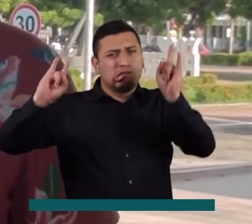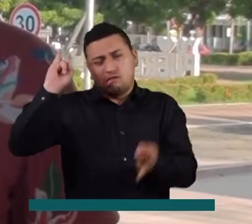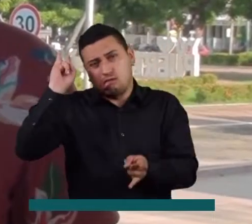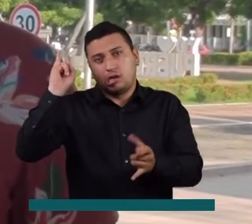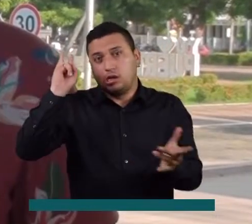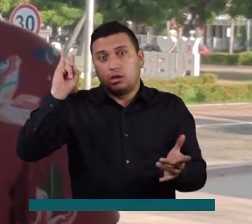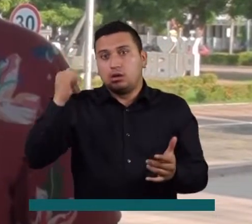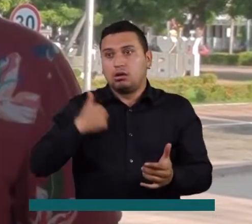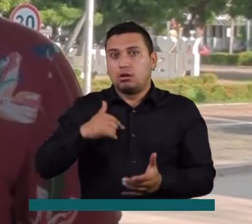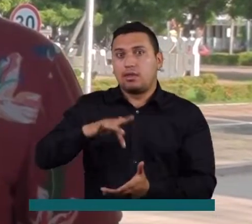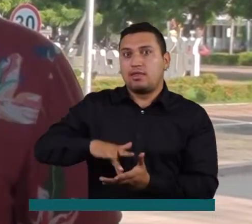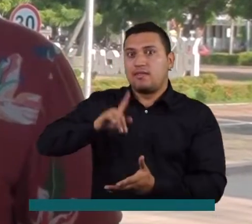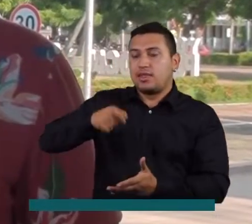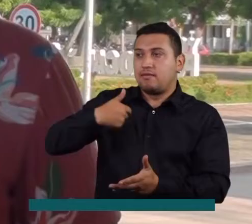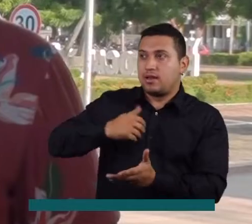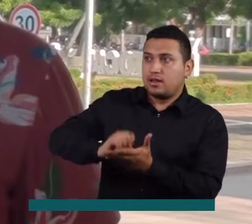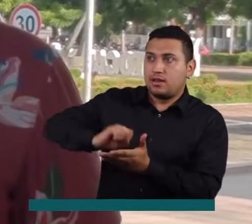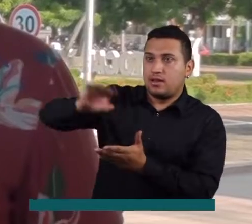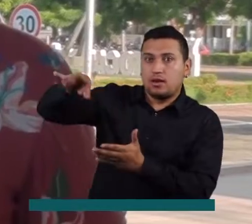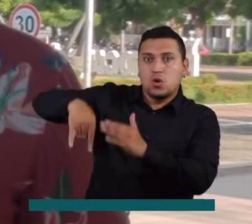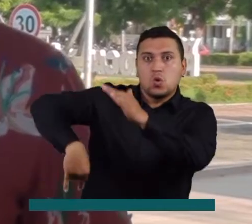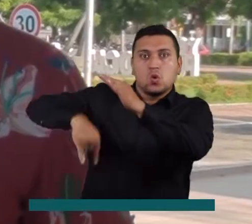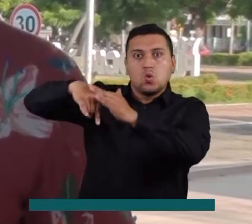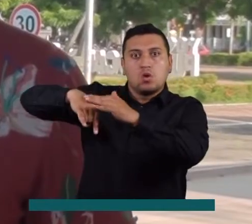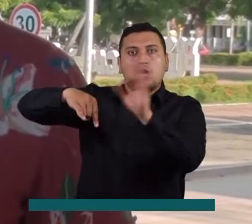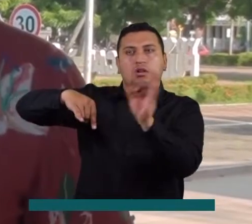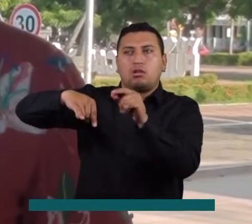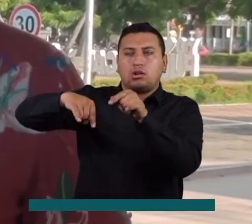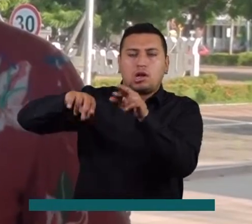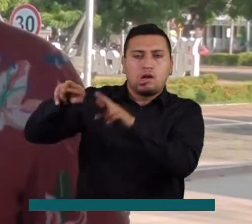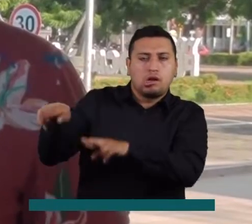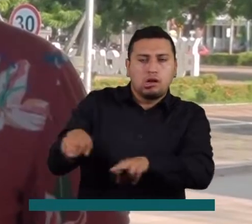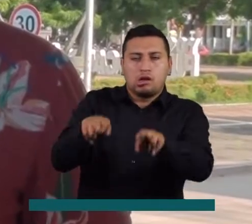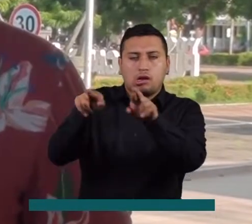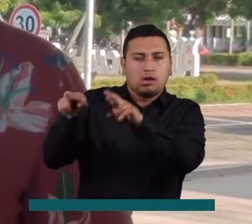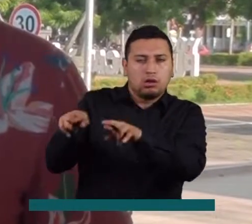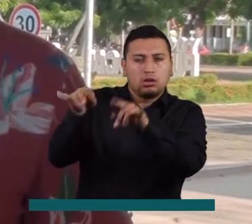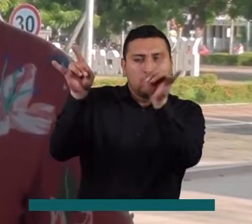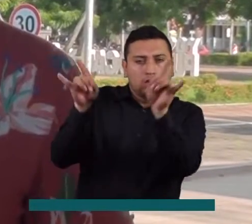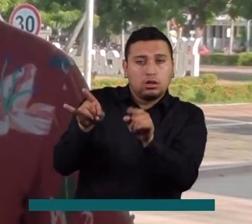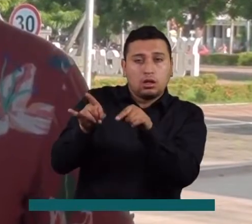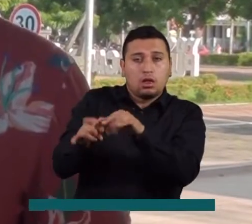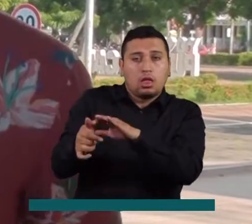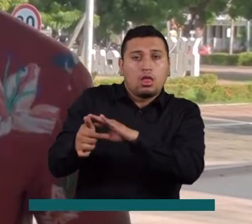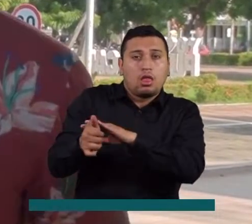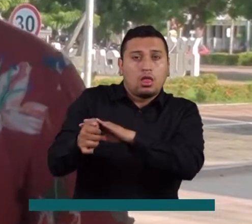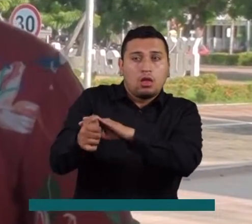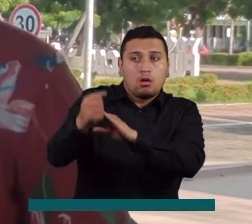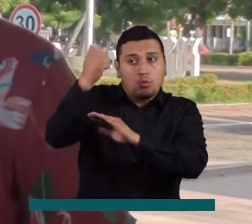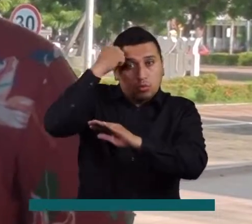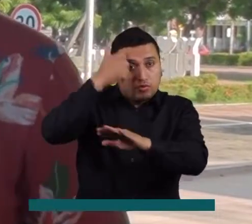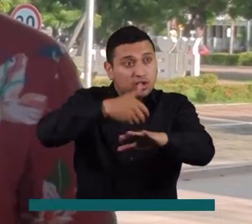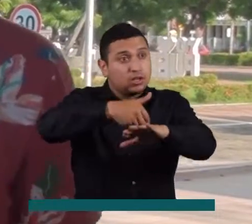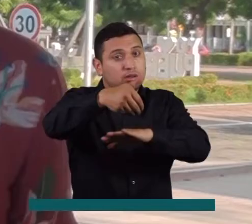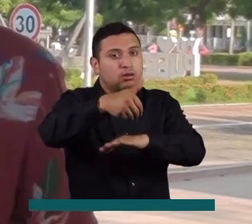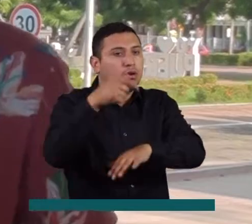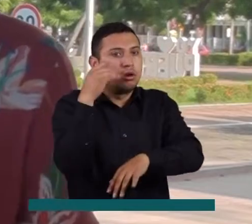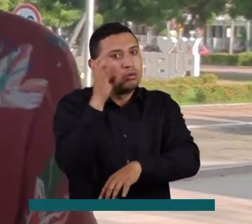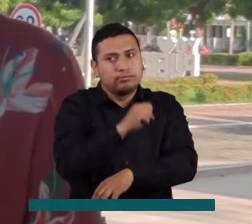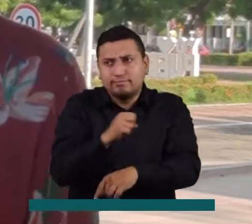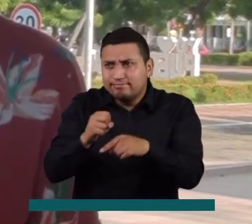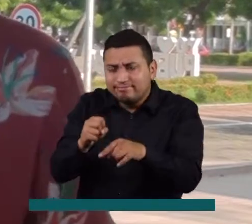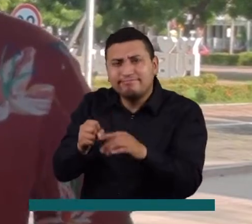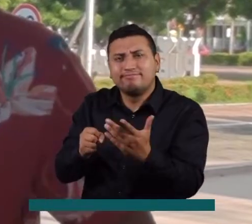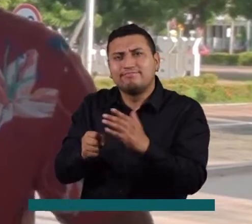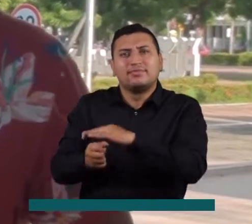cuando se va la señal, tenemos entrega de trabajos pendientes, las plataformas no cargan, la señal es muy lenta, los profesores